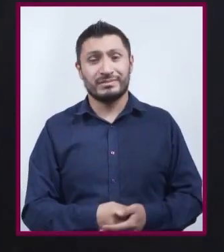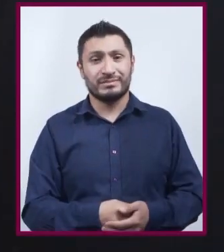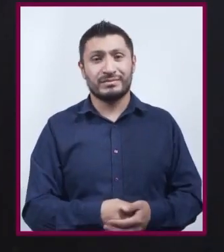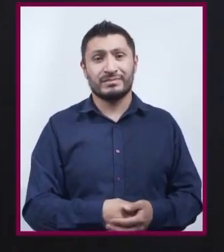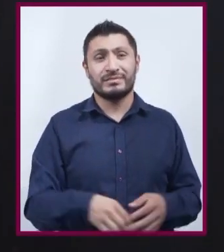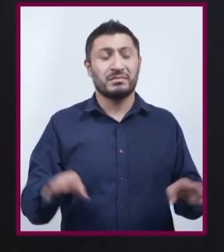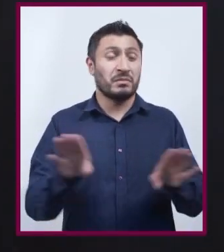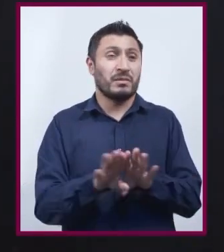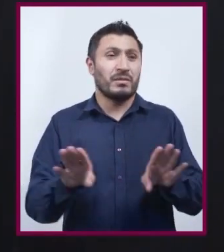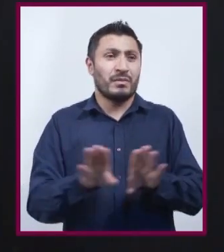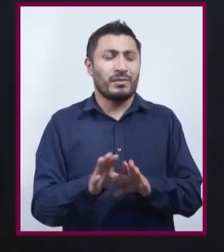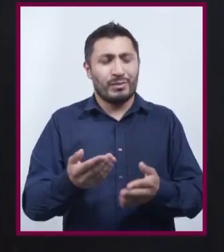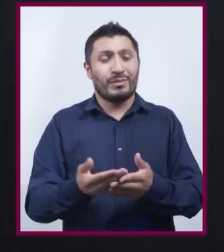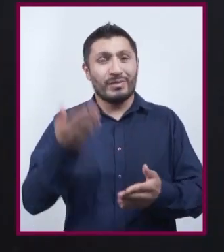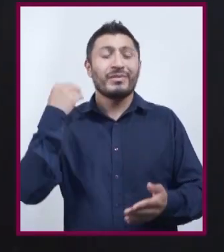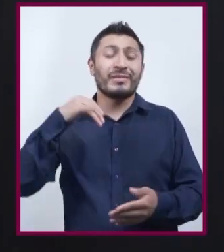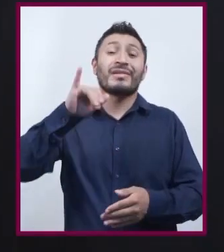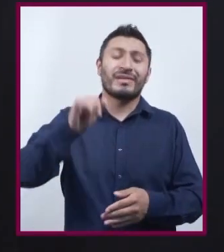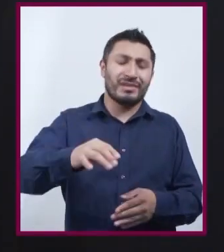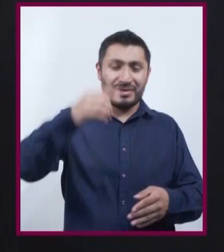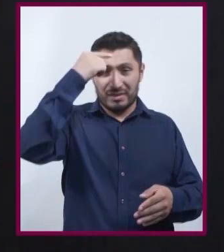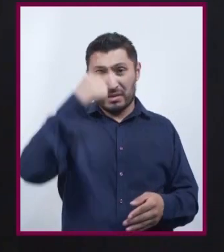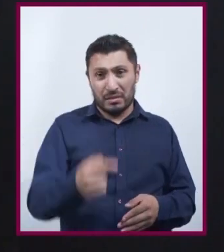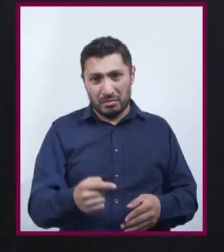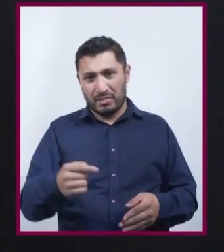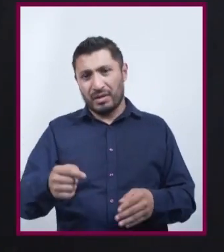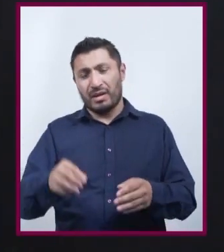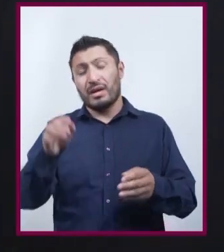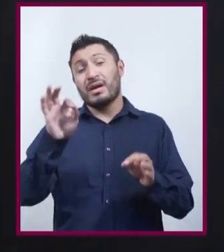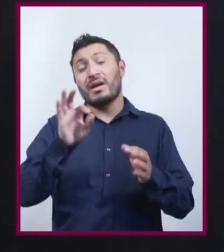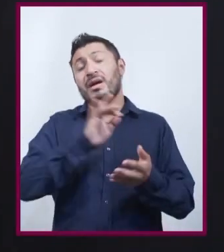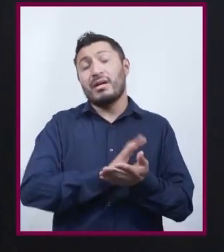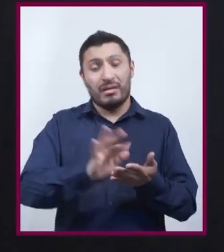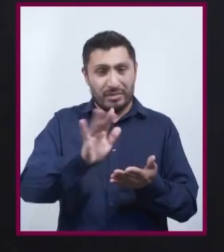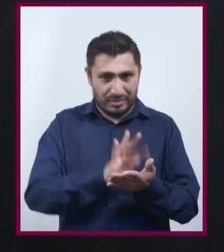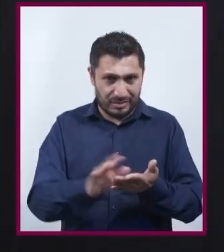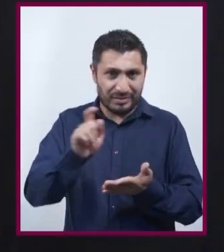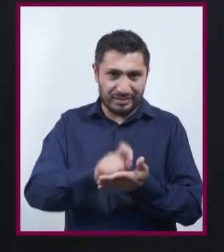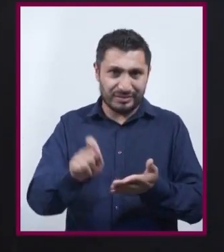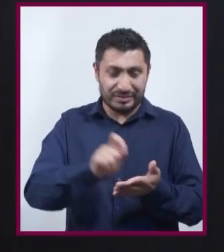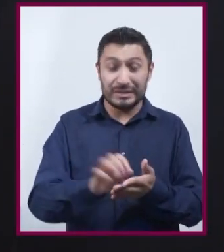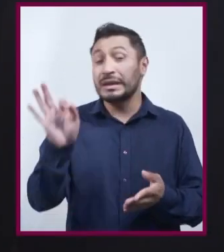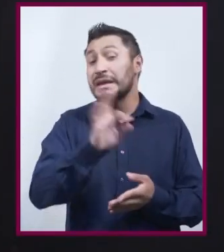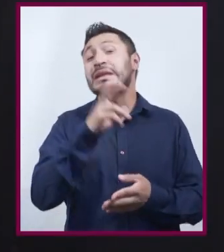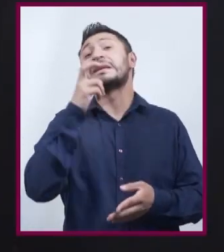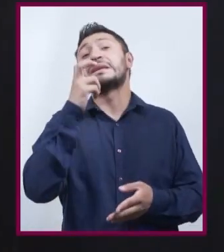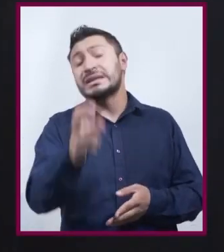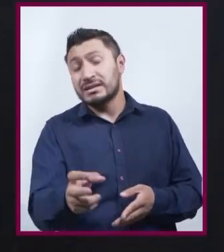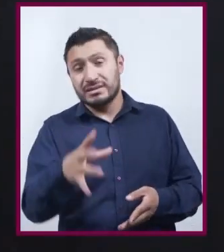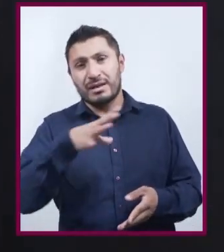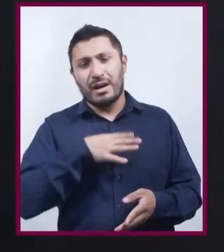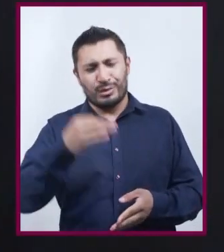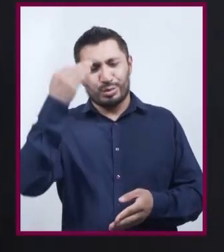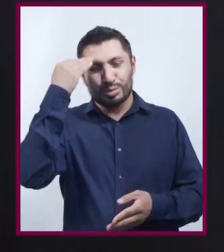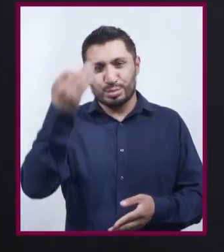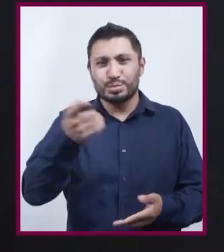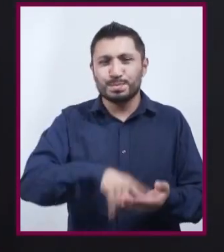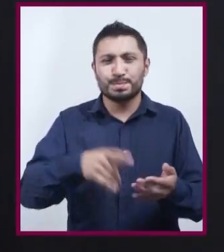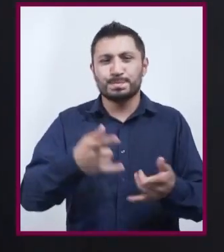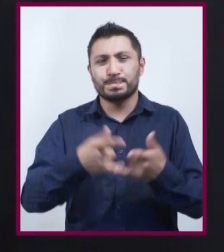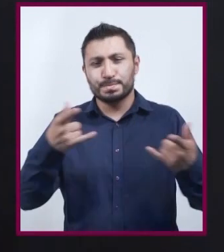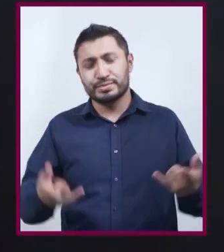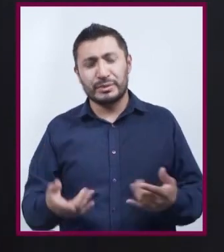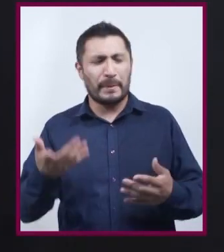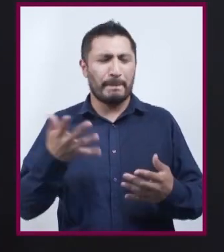conocimiento específico para comprenderlas, como si sea considerado para los procesos de lectoescritura. Tal